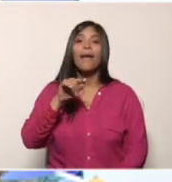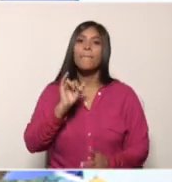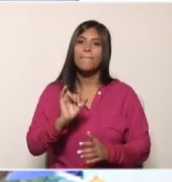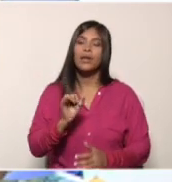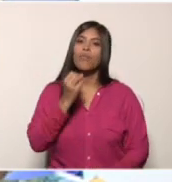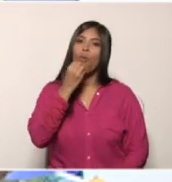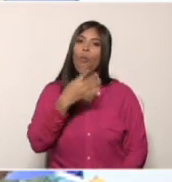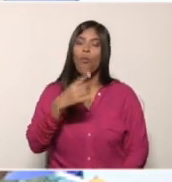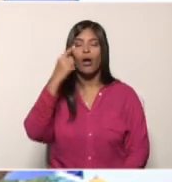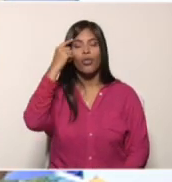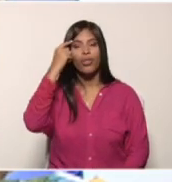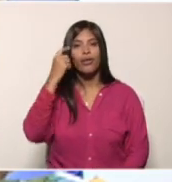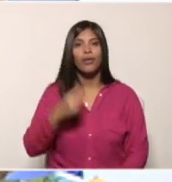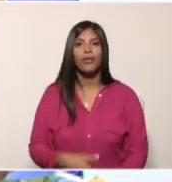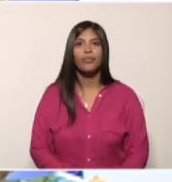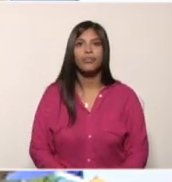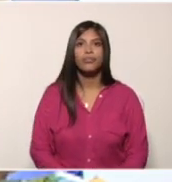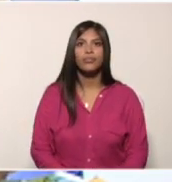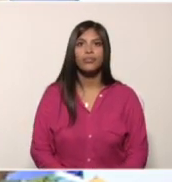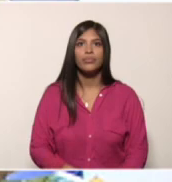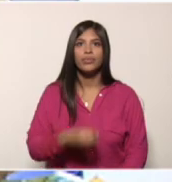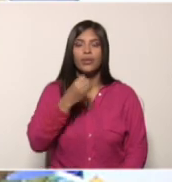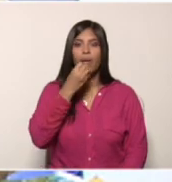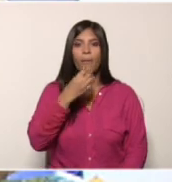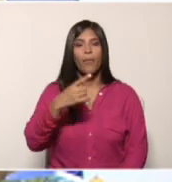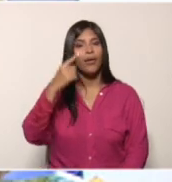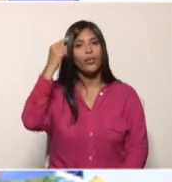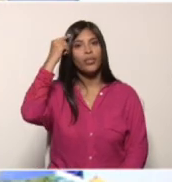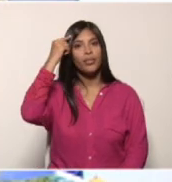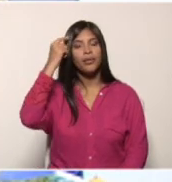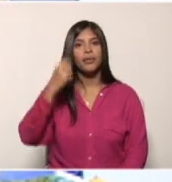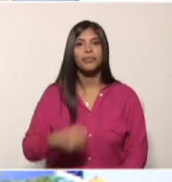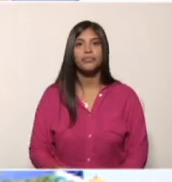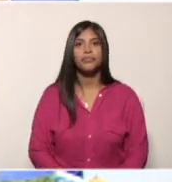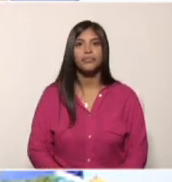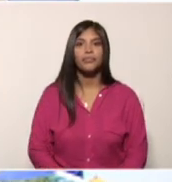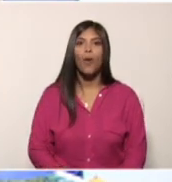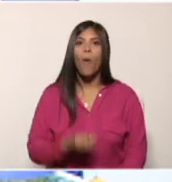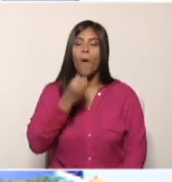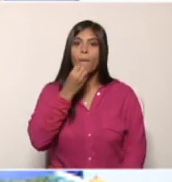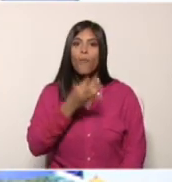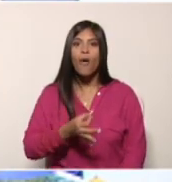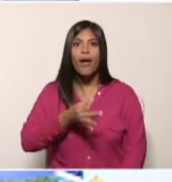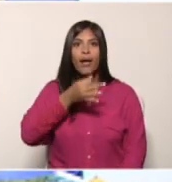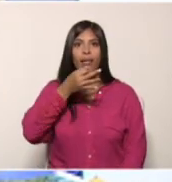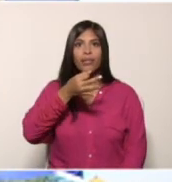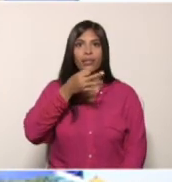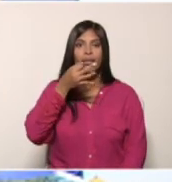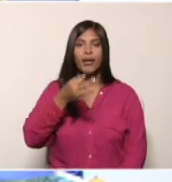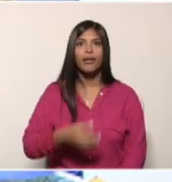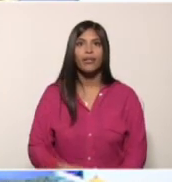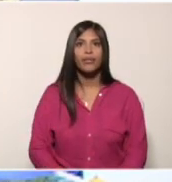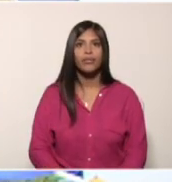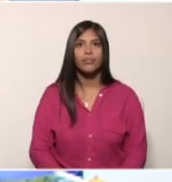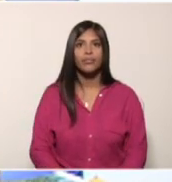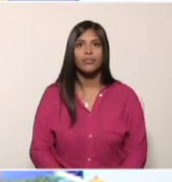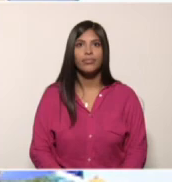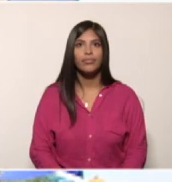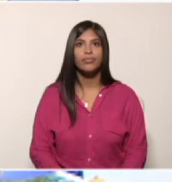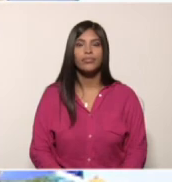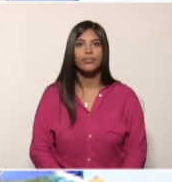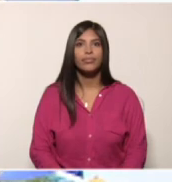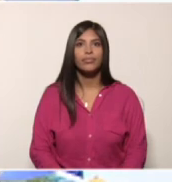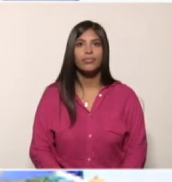están dando los buenos días. Recuerden, buenos días. Las buenas tardes sería buenas